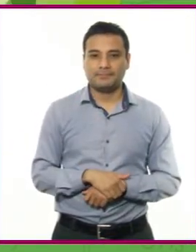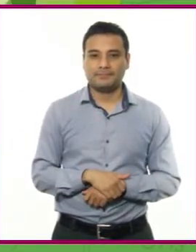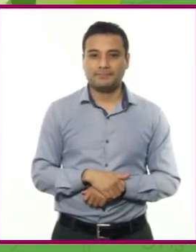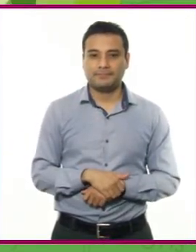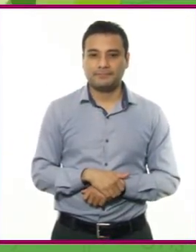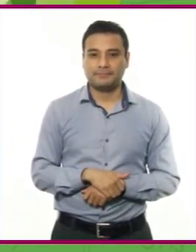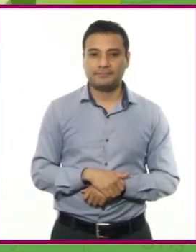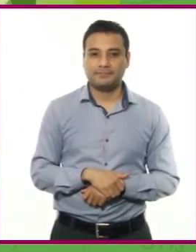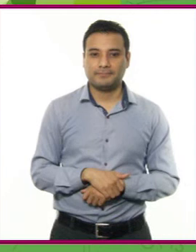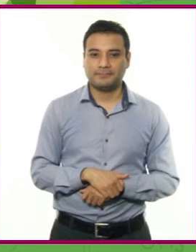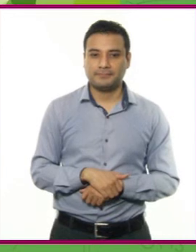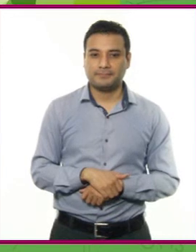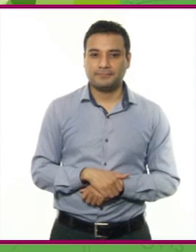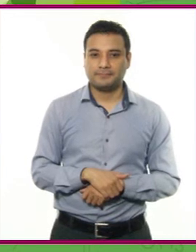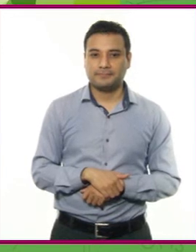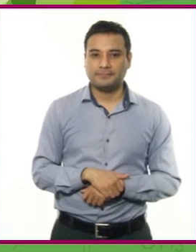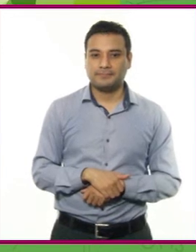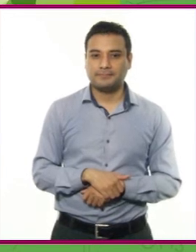Observen la pantalla.